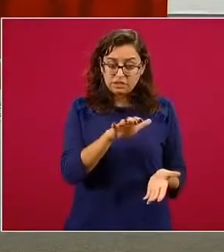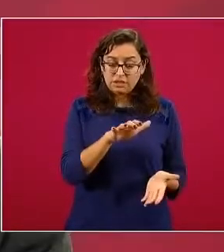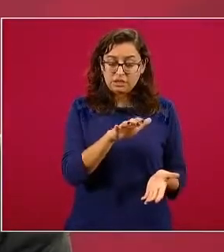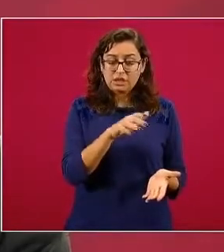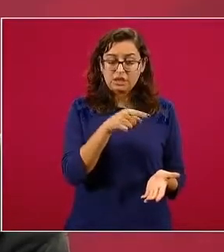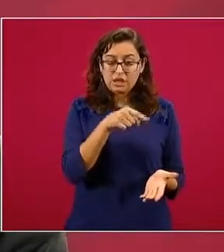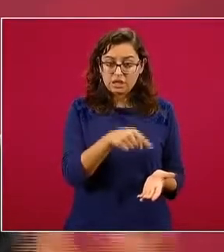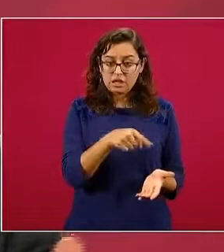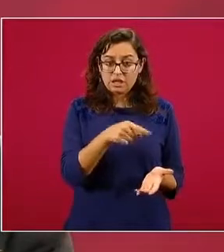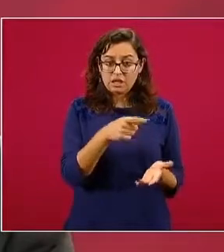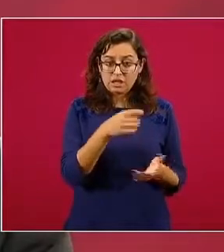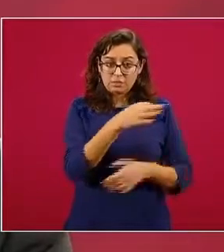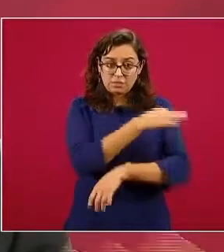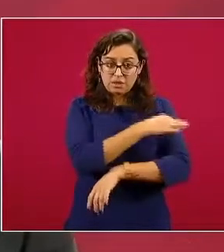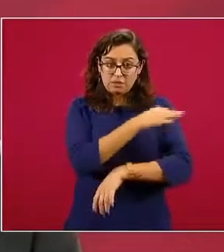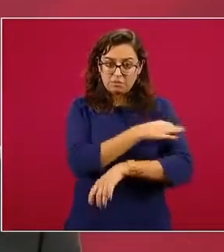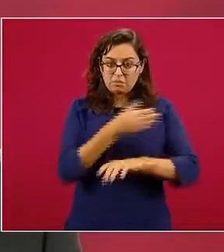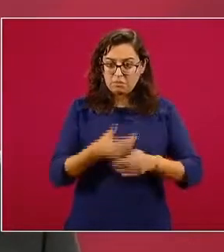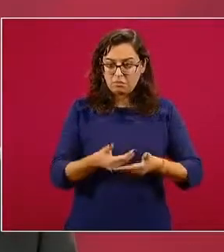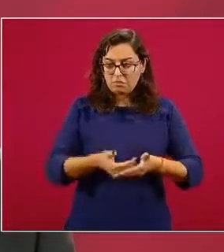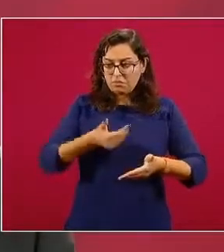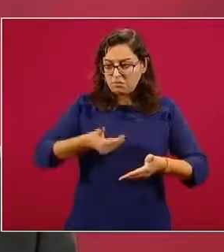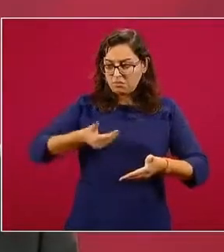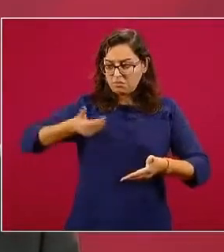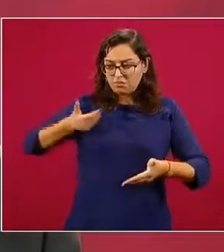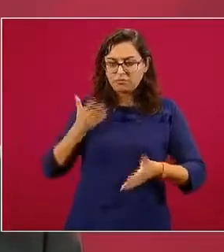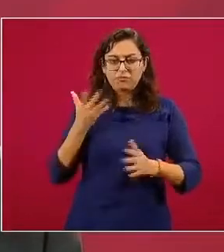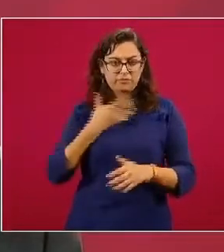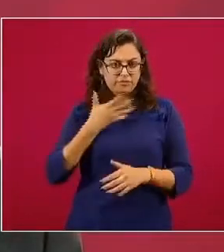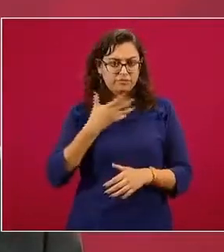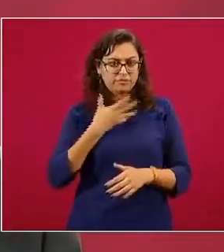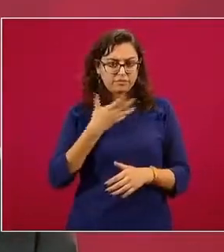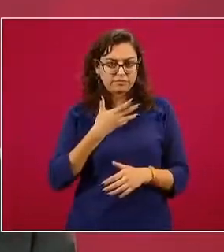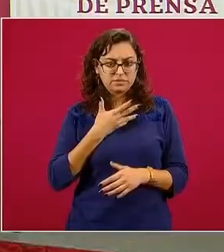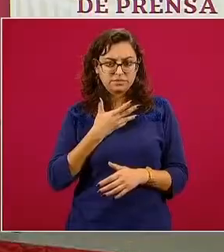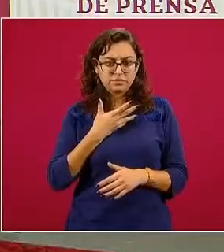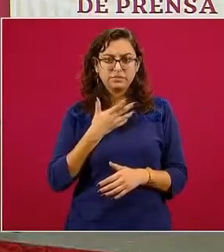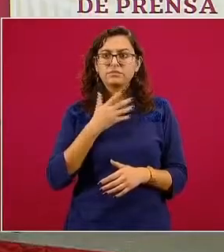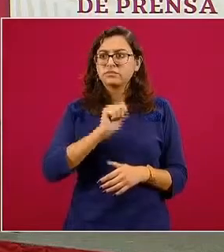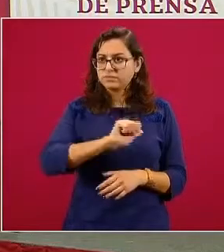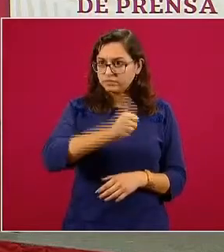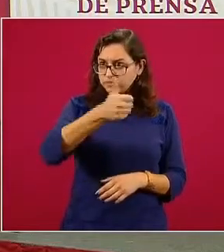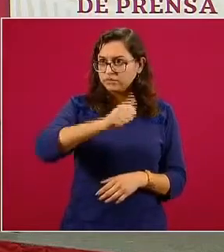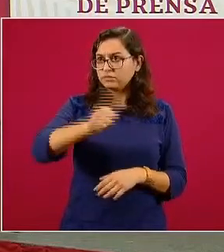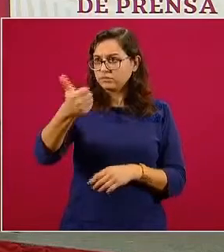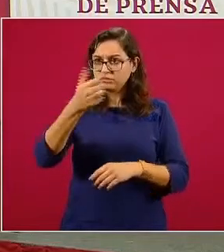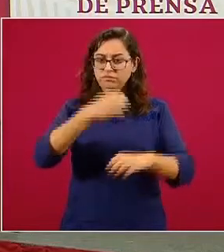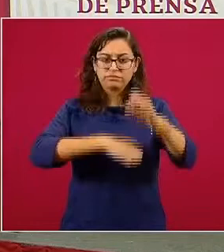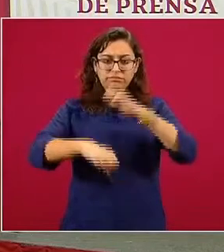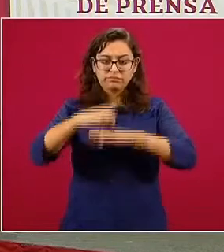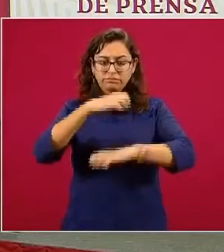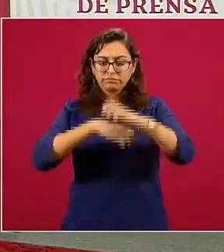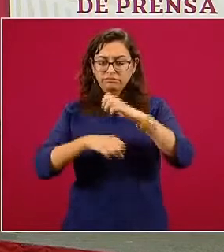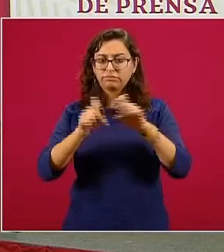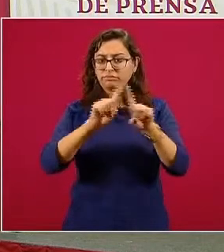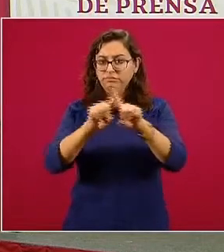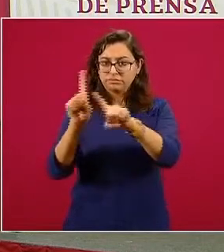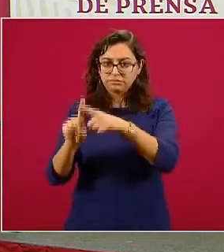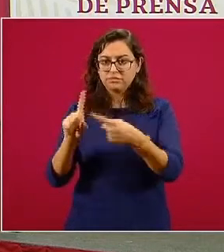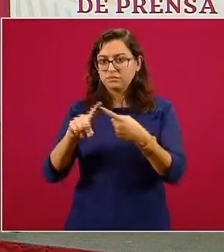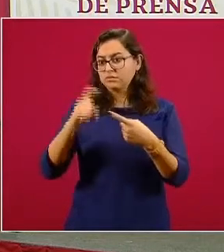Chemex, sino de los otros. Le puedo comentar que hay otras empresas, por ejemplo Mylan de